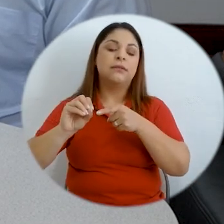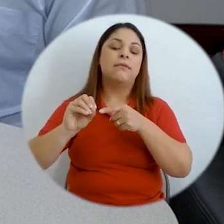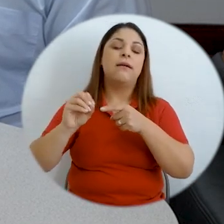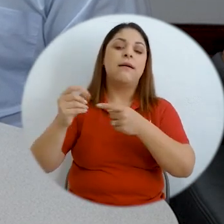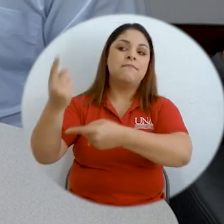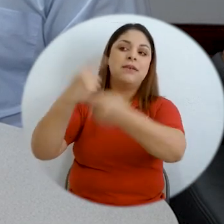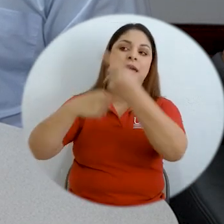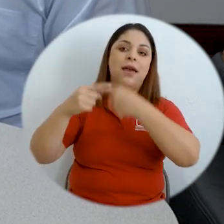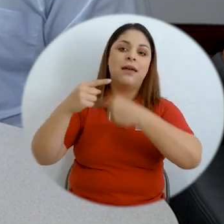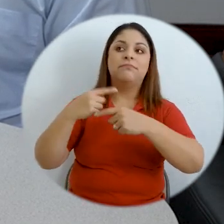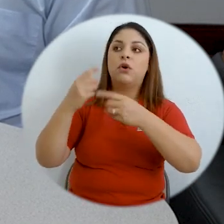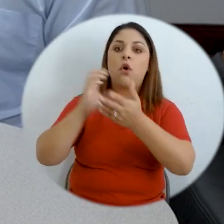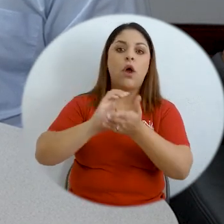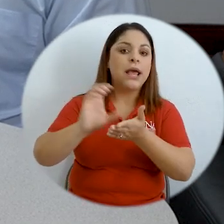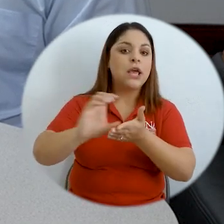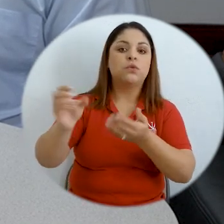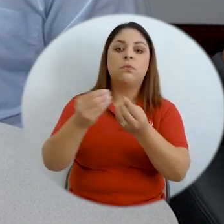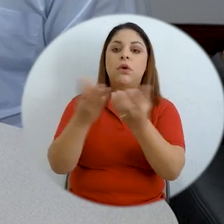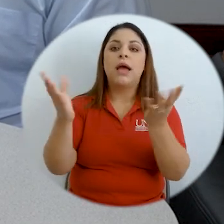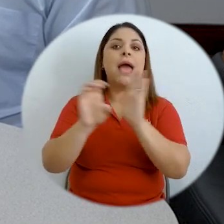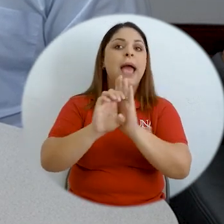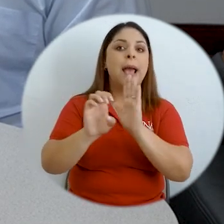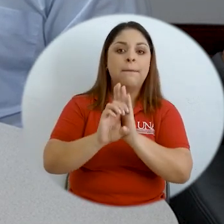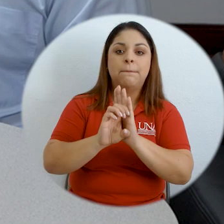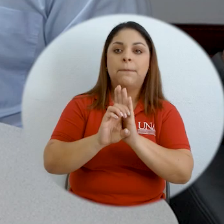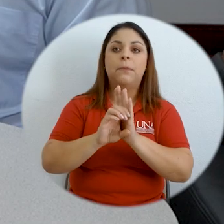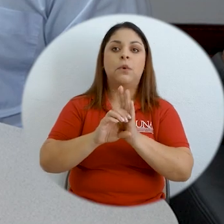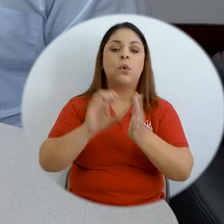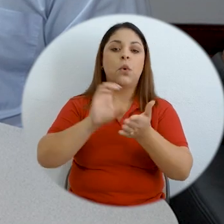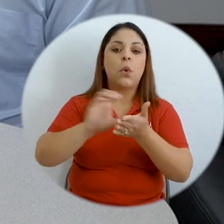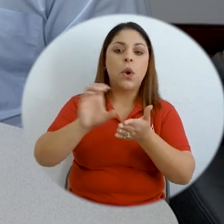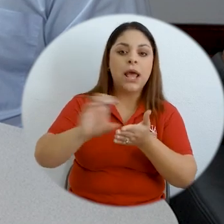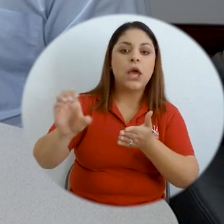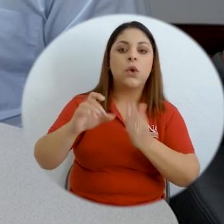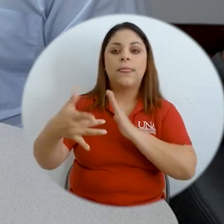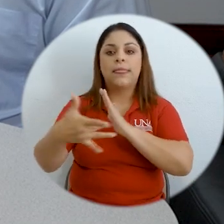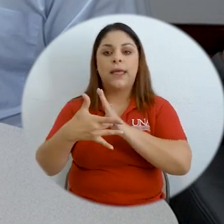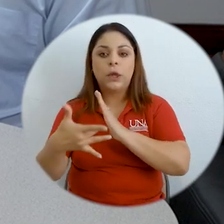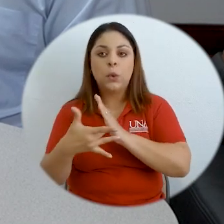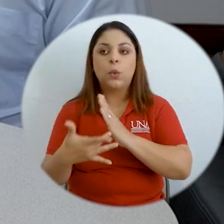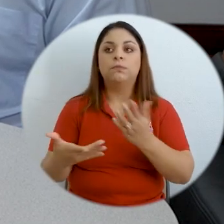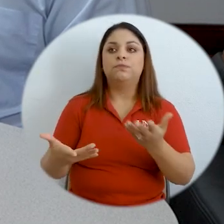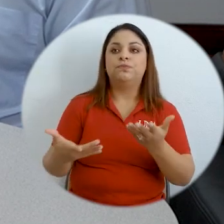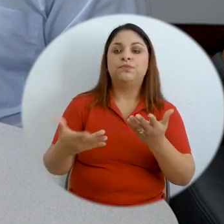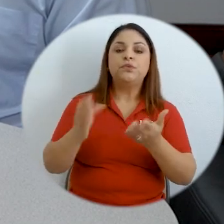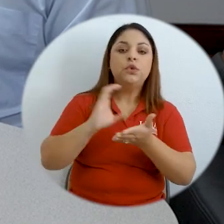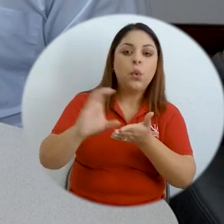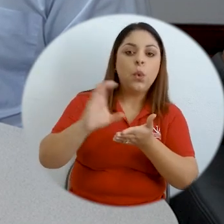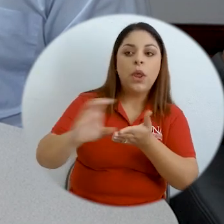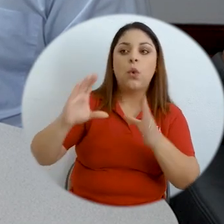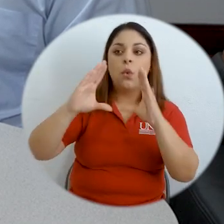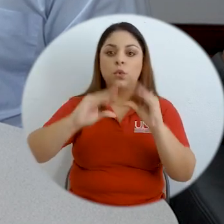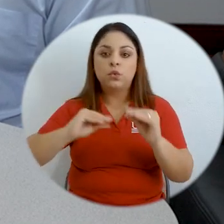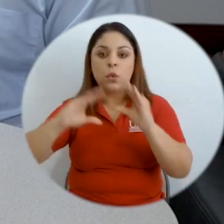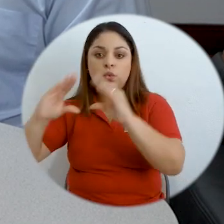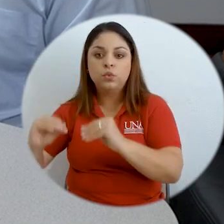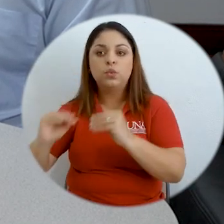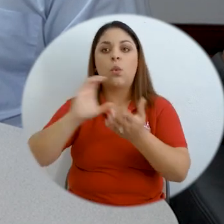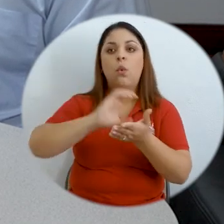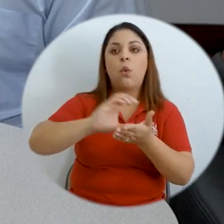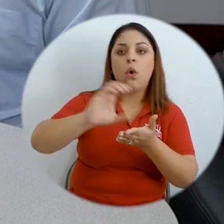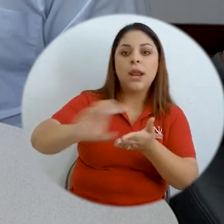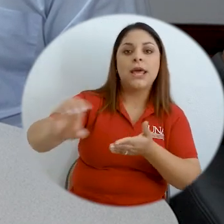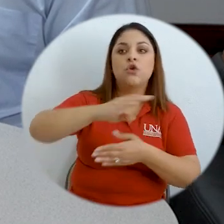de diversas modalidades, por ejemplo, telesecundarias, por ejemplo, colegios nocturnos,